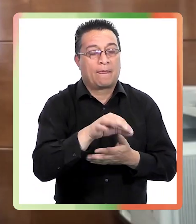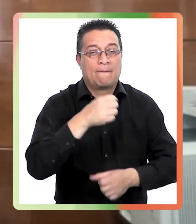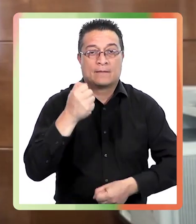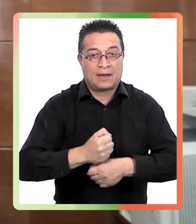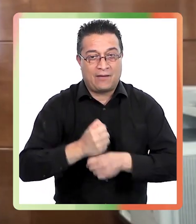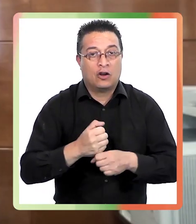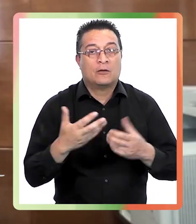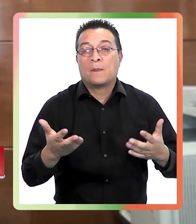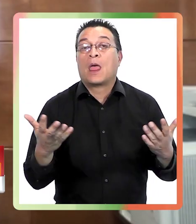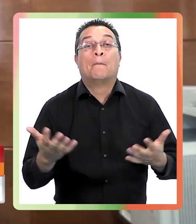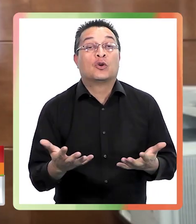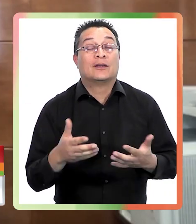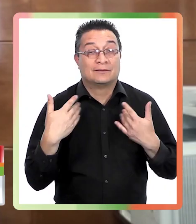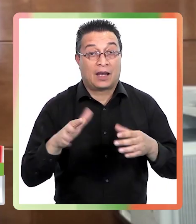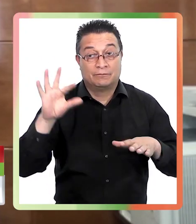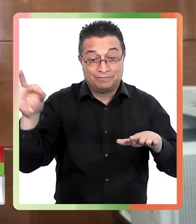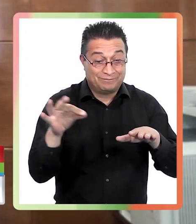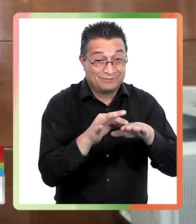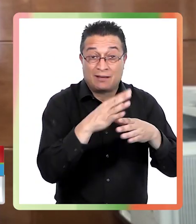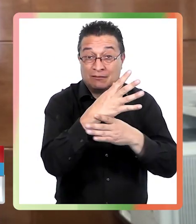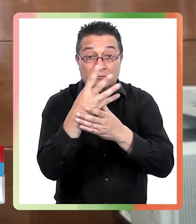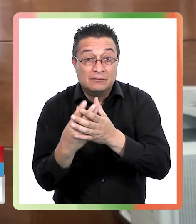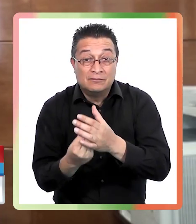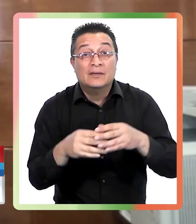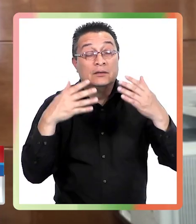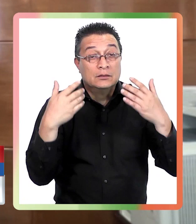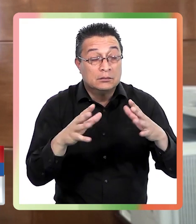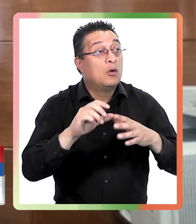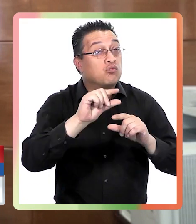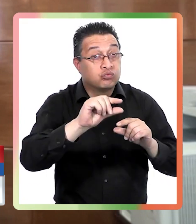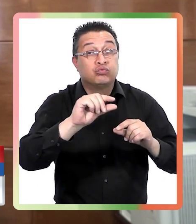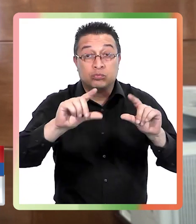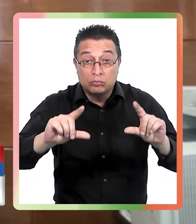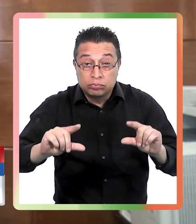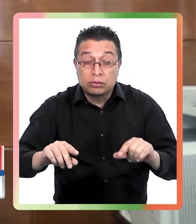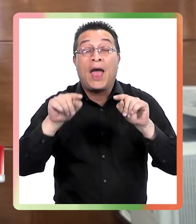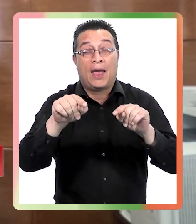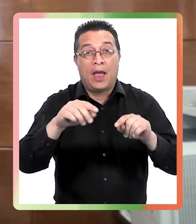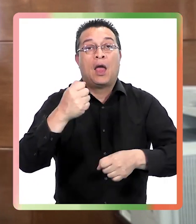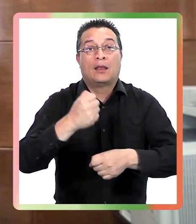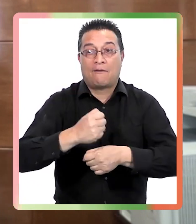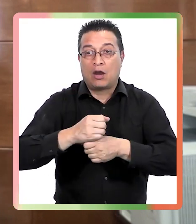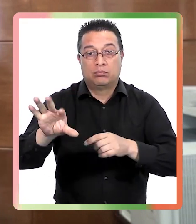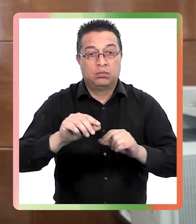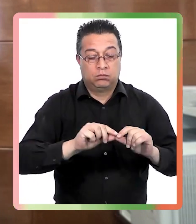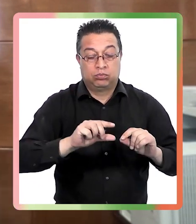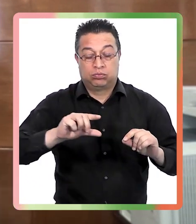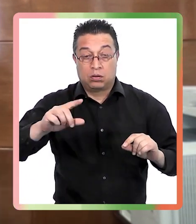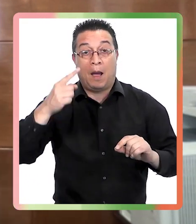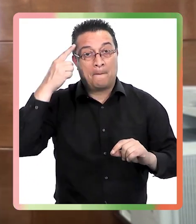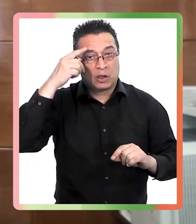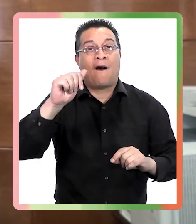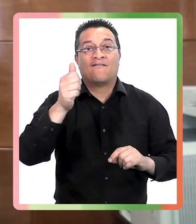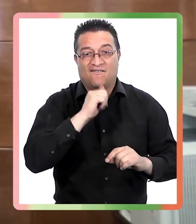el empleo, Scarlett, porque después de la pandemia, si bien algunos puestos de trabajo se han recuperado, todavía tenemos una